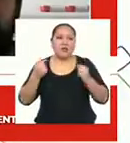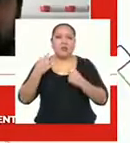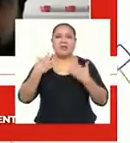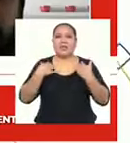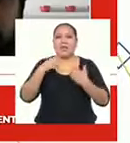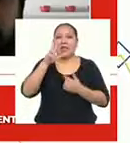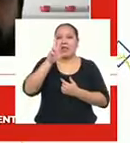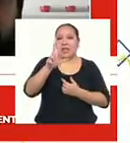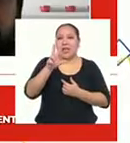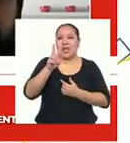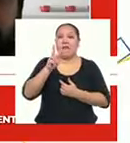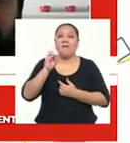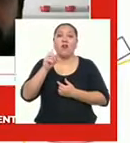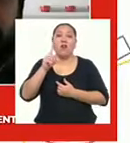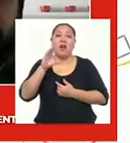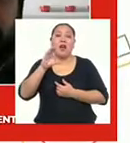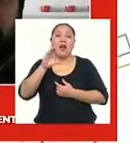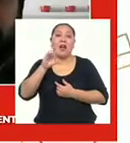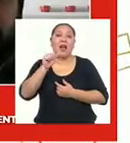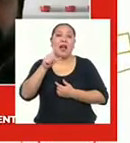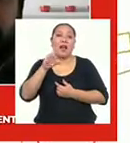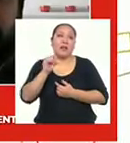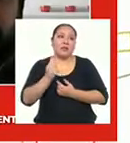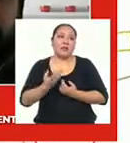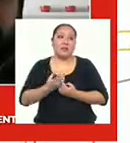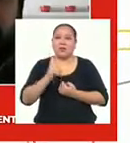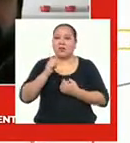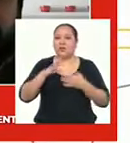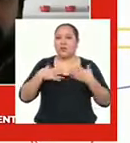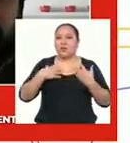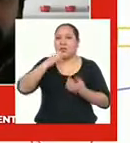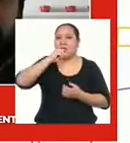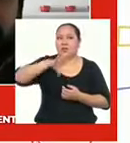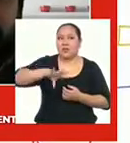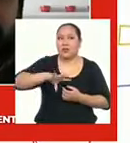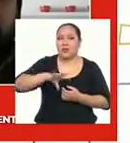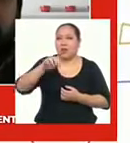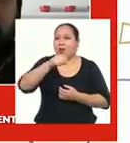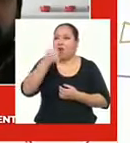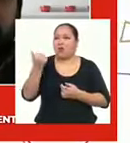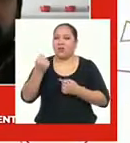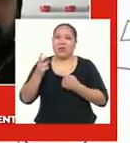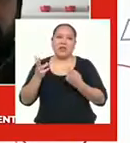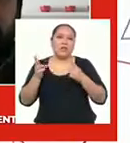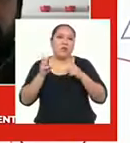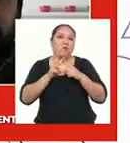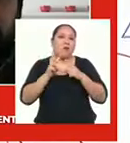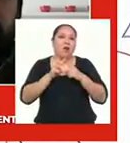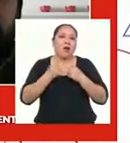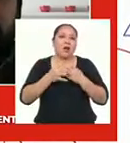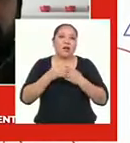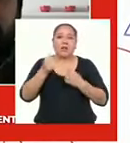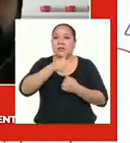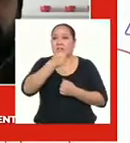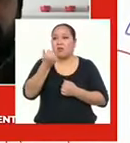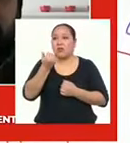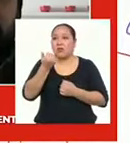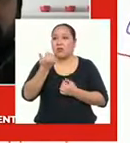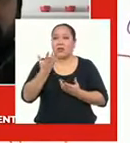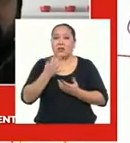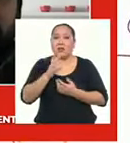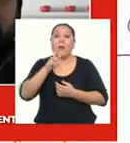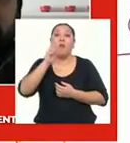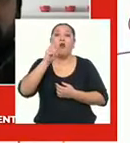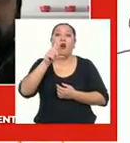vocales y que no se puede pronunciar bien otras vocales en conversaciones. Es